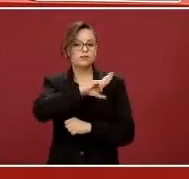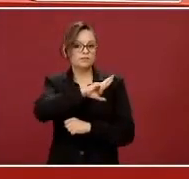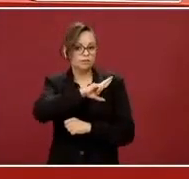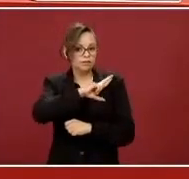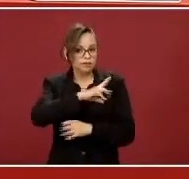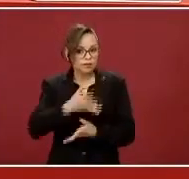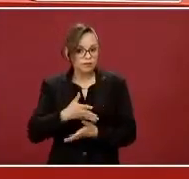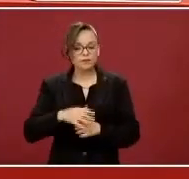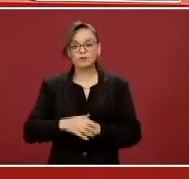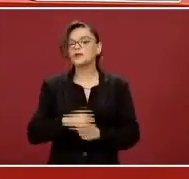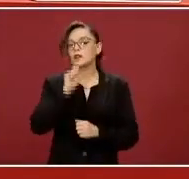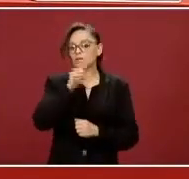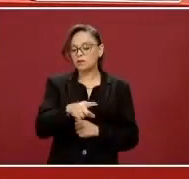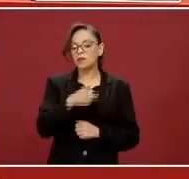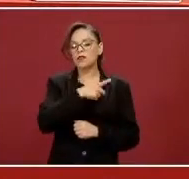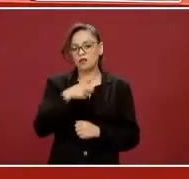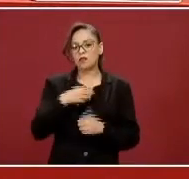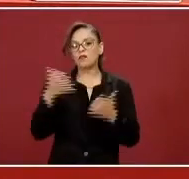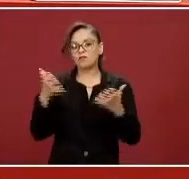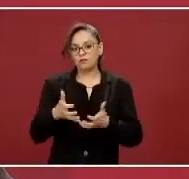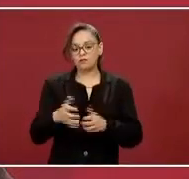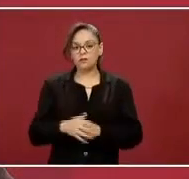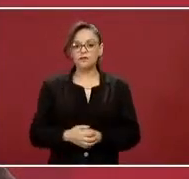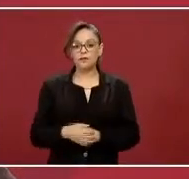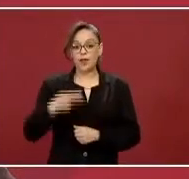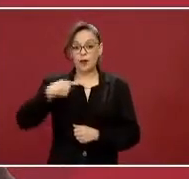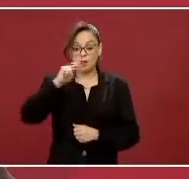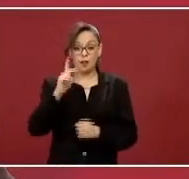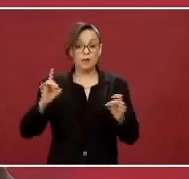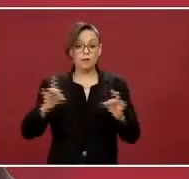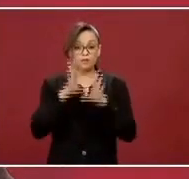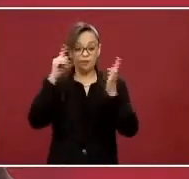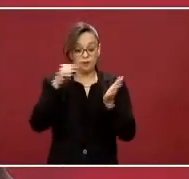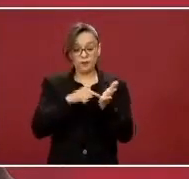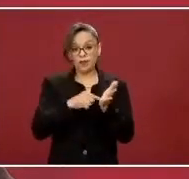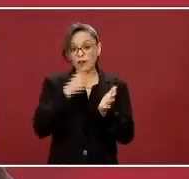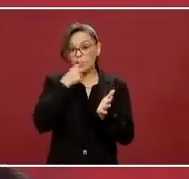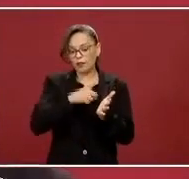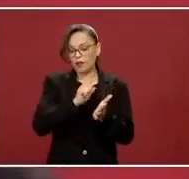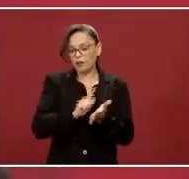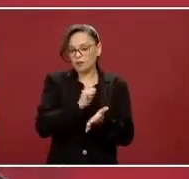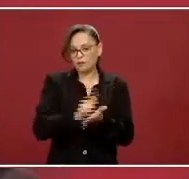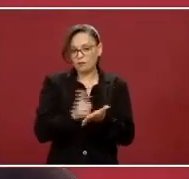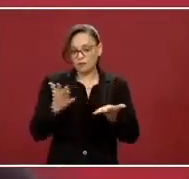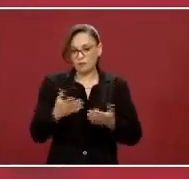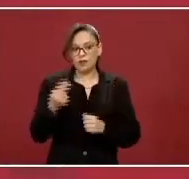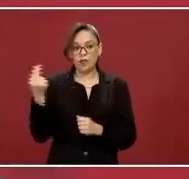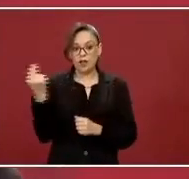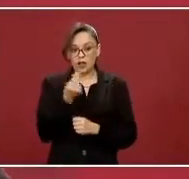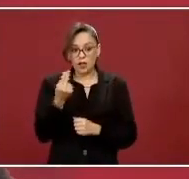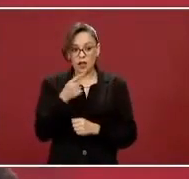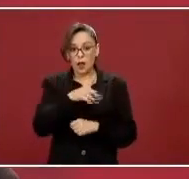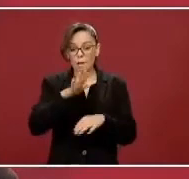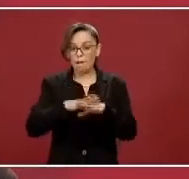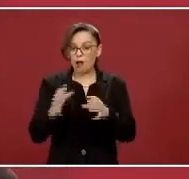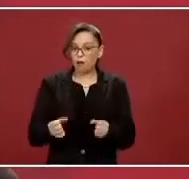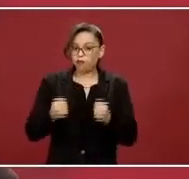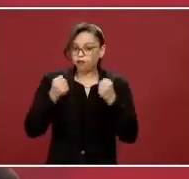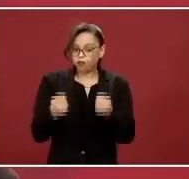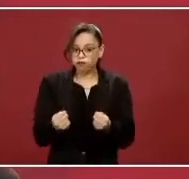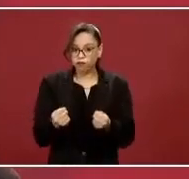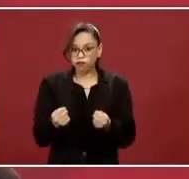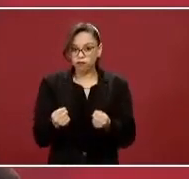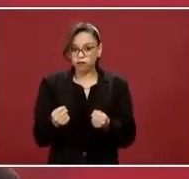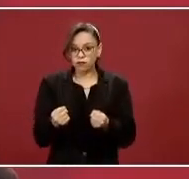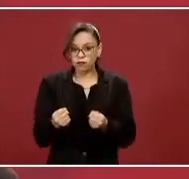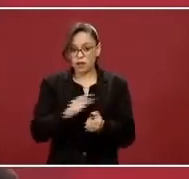legales, si esto fuera necesitar ser reforzado por el